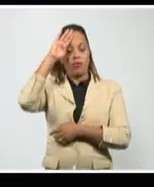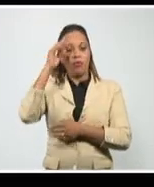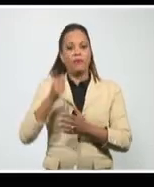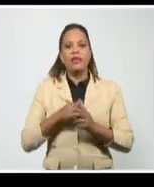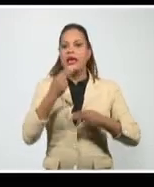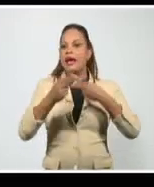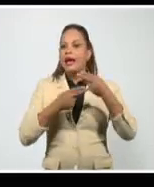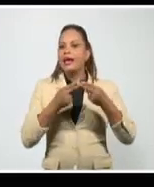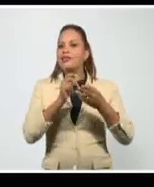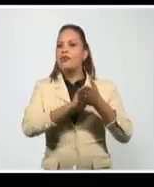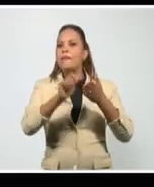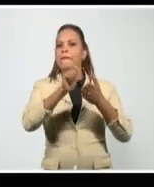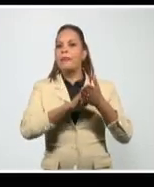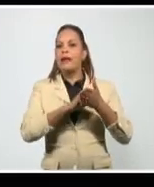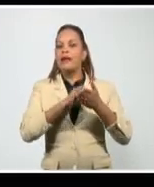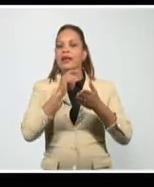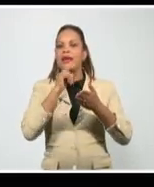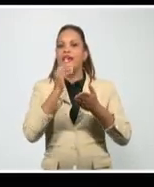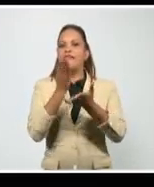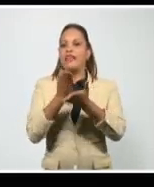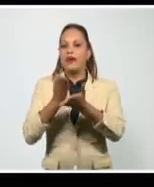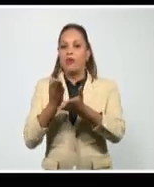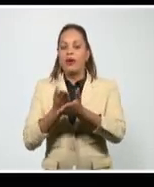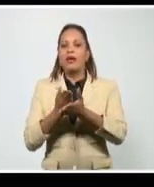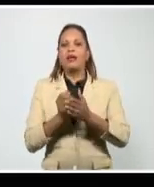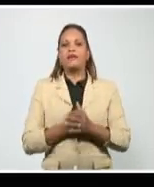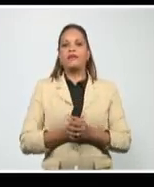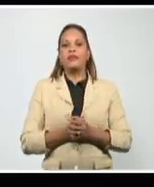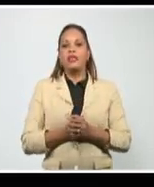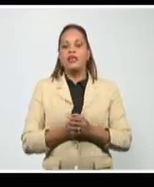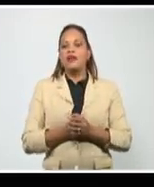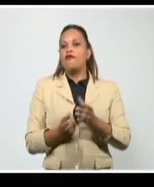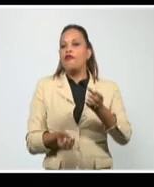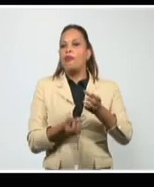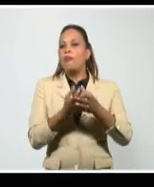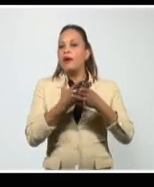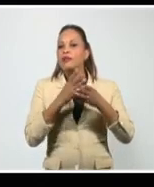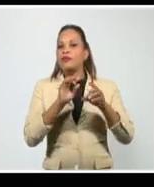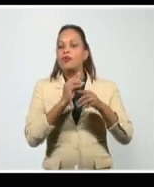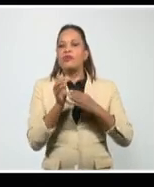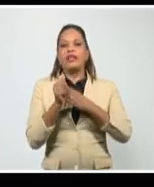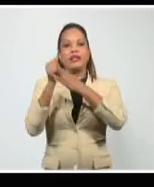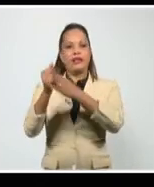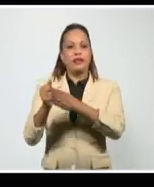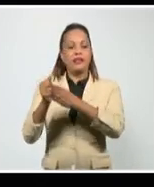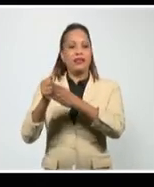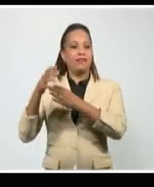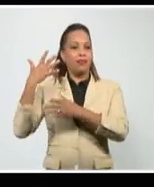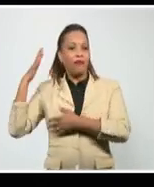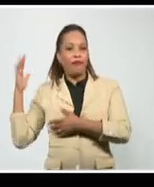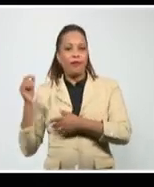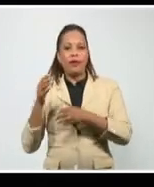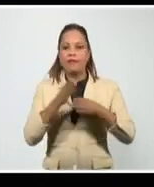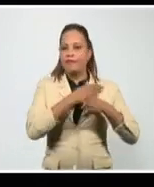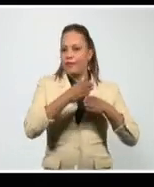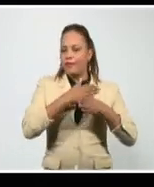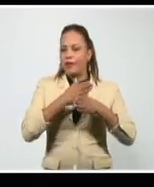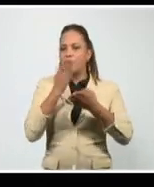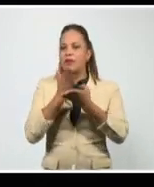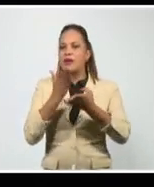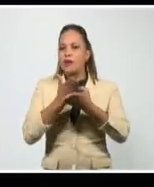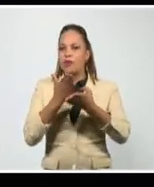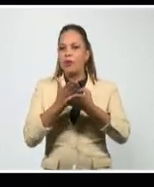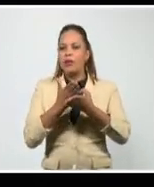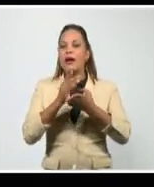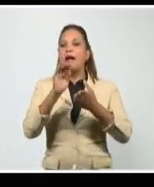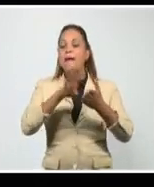de becas, por ejemplo, de formación de líderes en el exterior, donde se han utilizado instituciones, ONG, universidades, planes